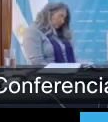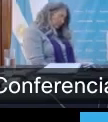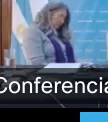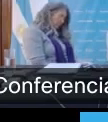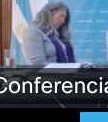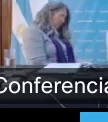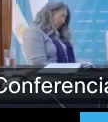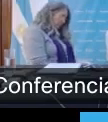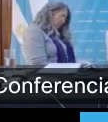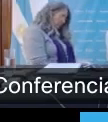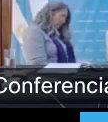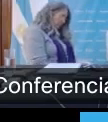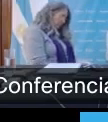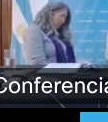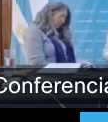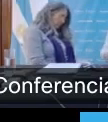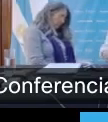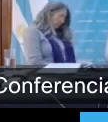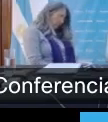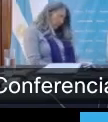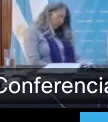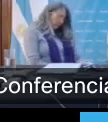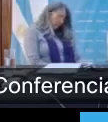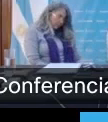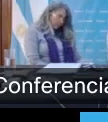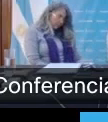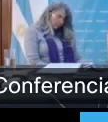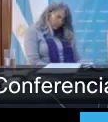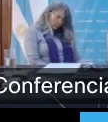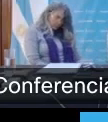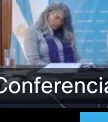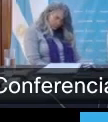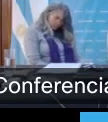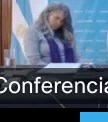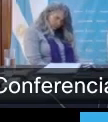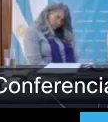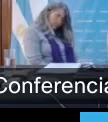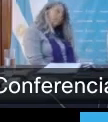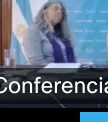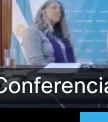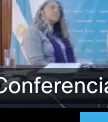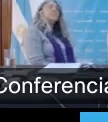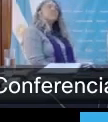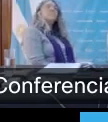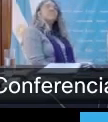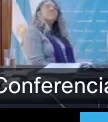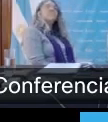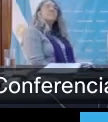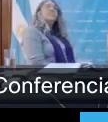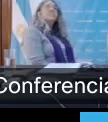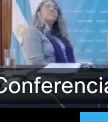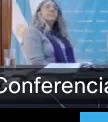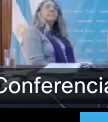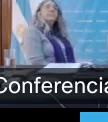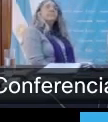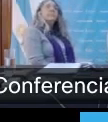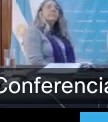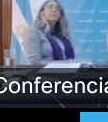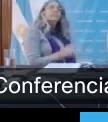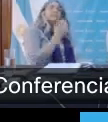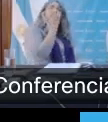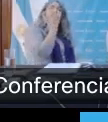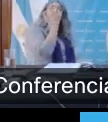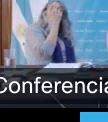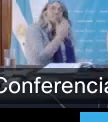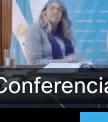protección. Entonces, todo este recorrido fue un poco para visualizar cuántas de estas cuestiones